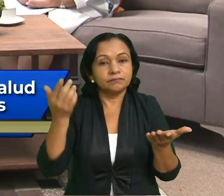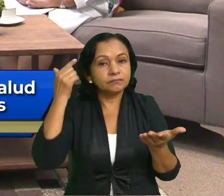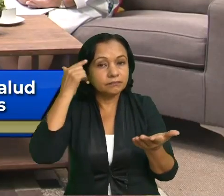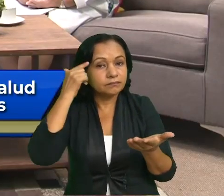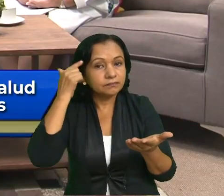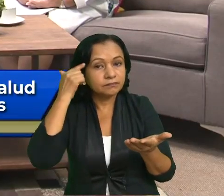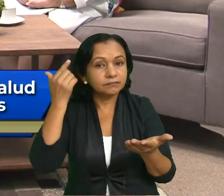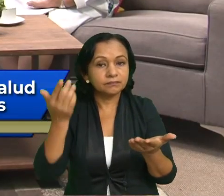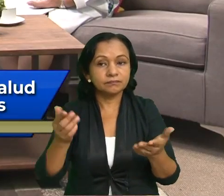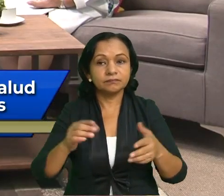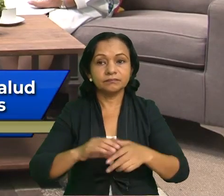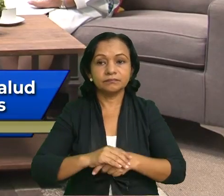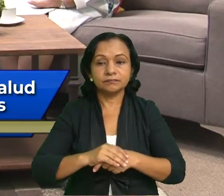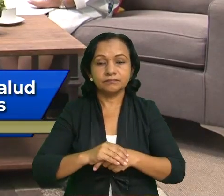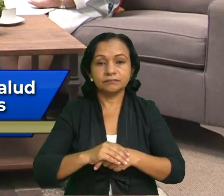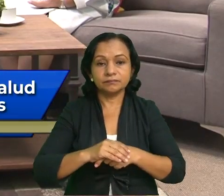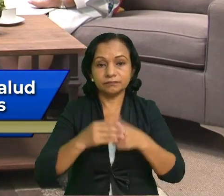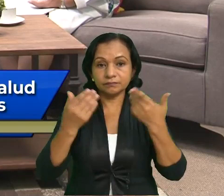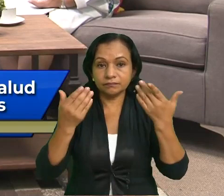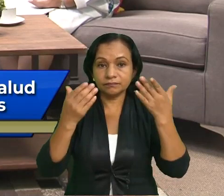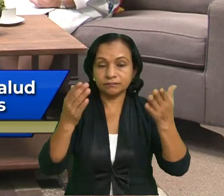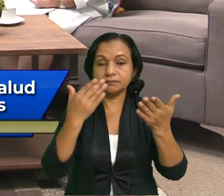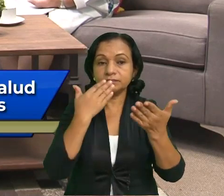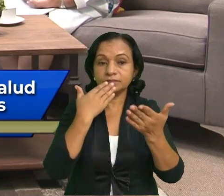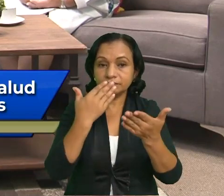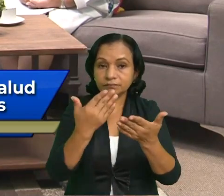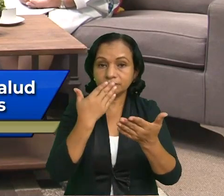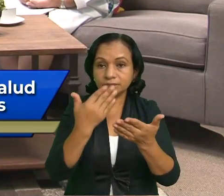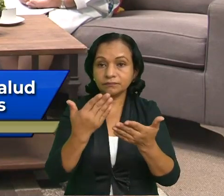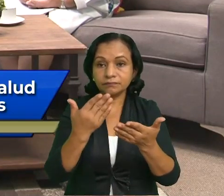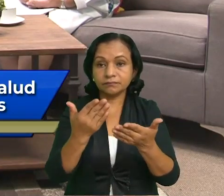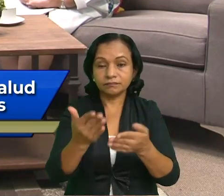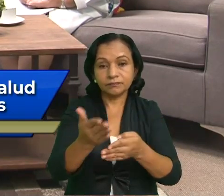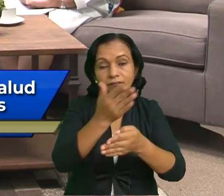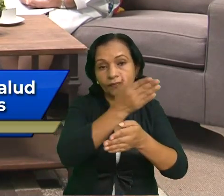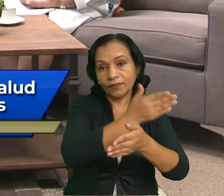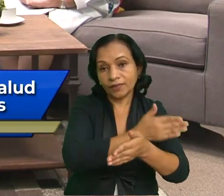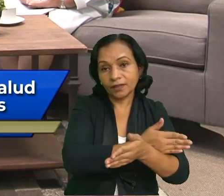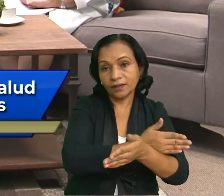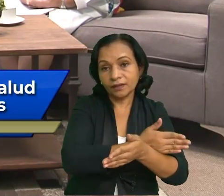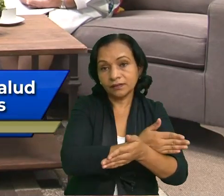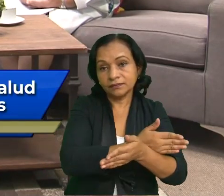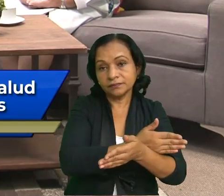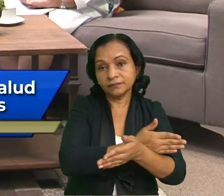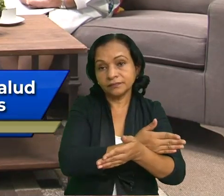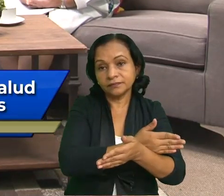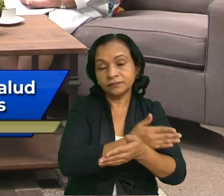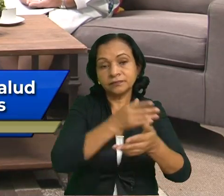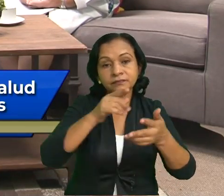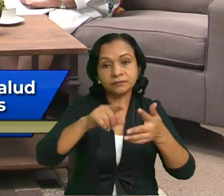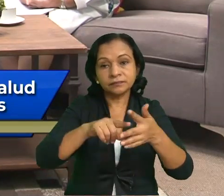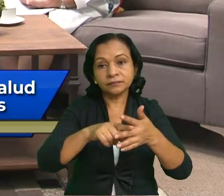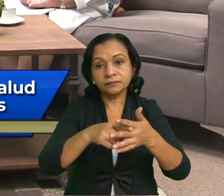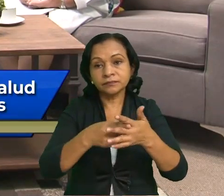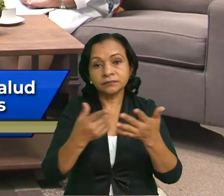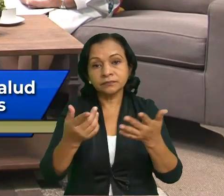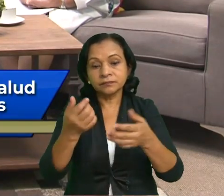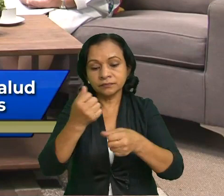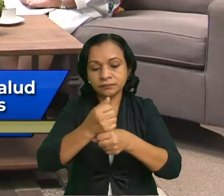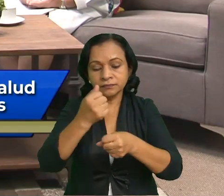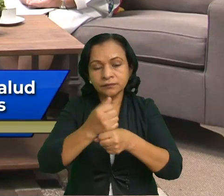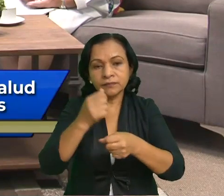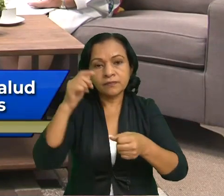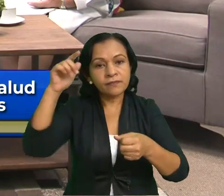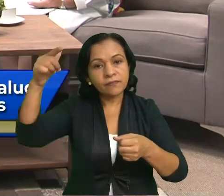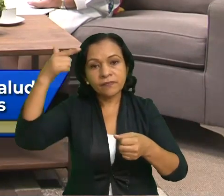realmente que todos esos logros que se alcanzaron anterior al período en que se reinicia el trabajo de nuestro